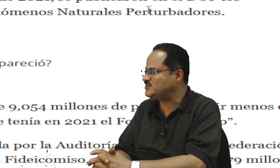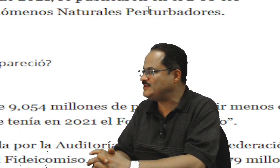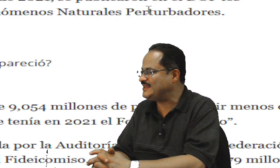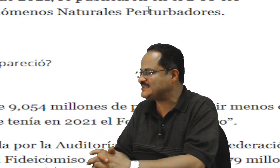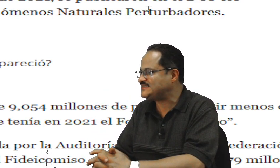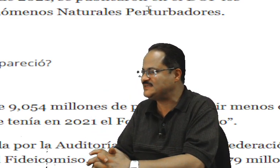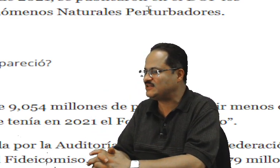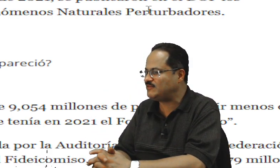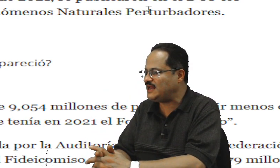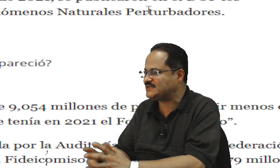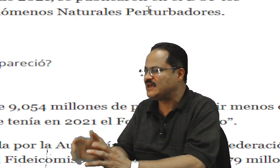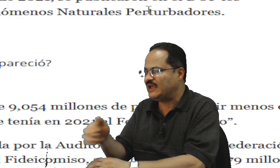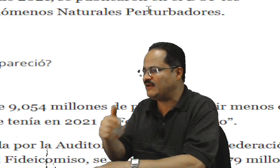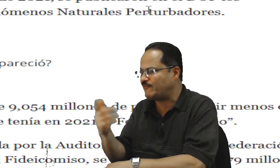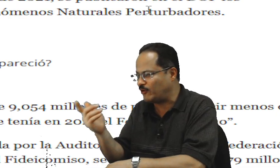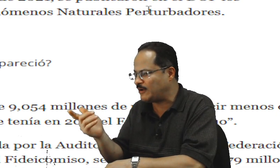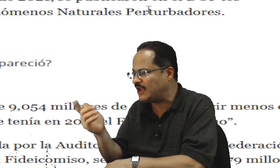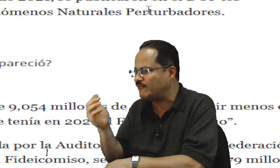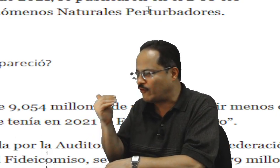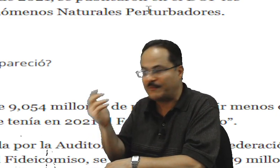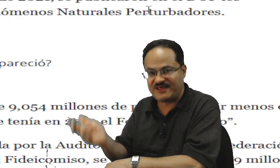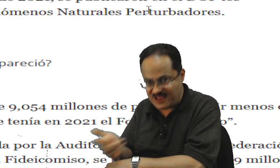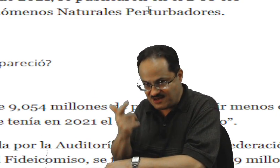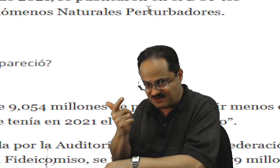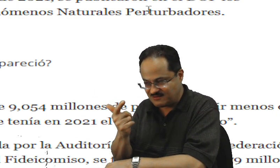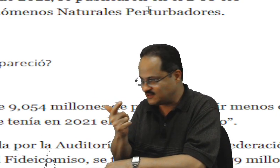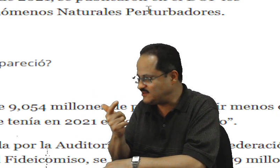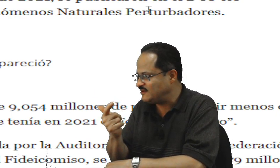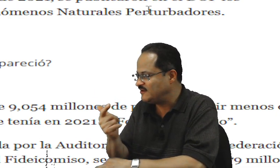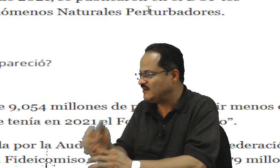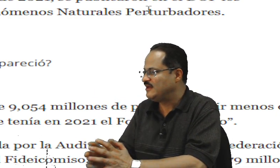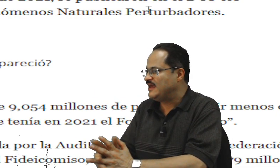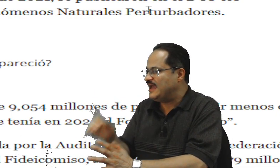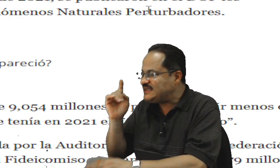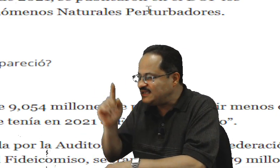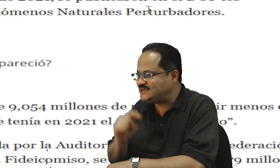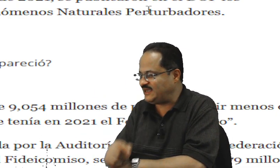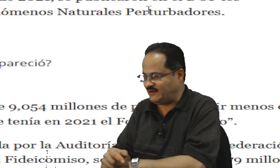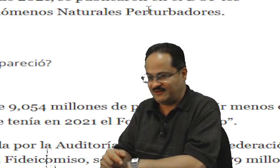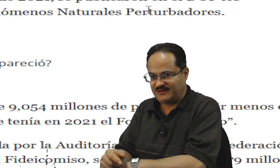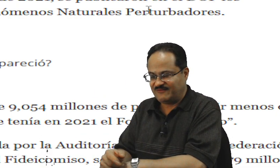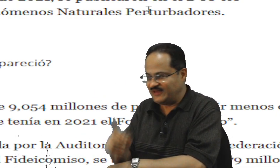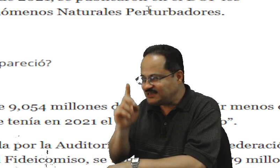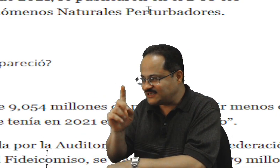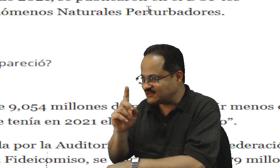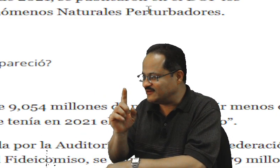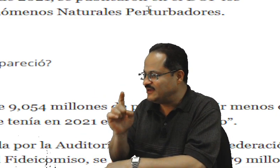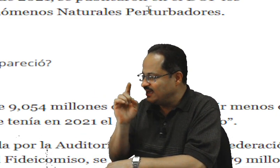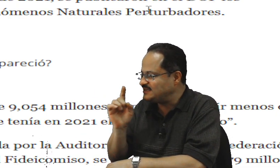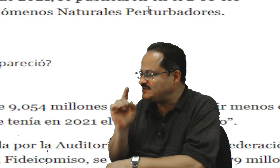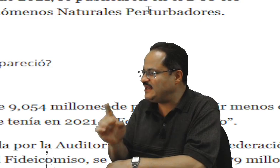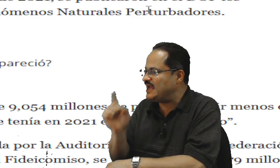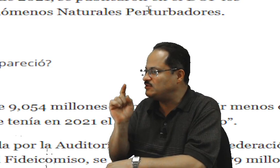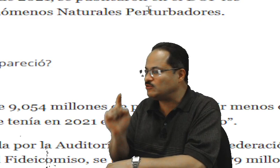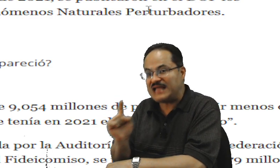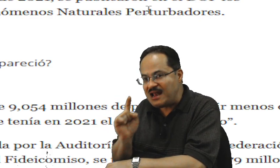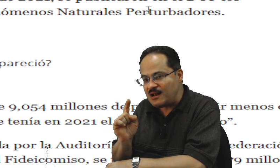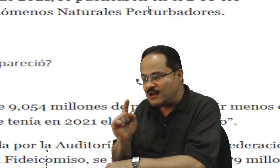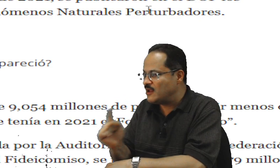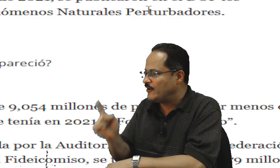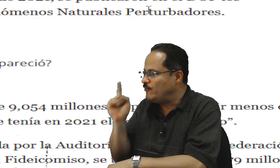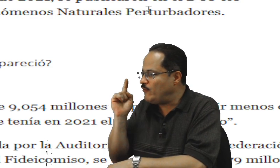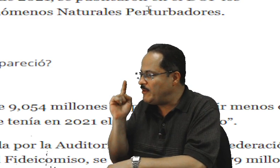prevención de desastres naturales el el foed sí es decir fíjense esto es decir